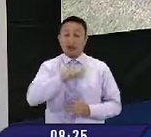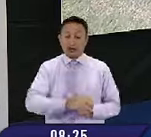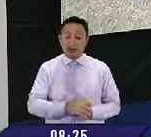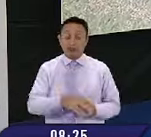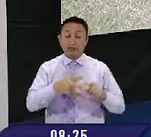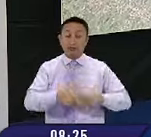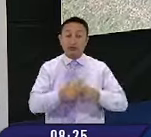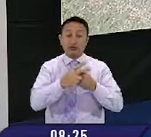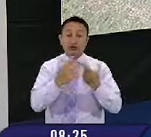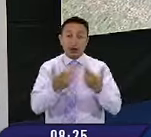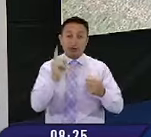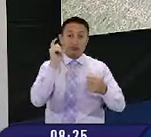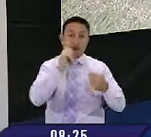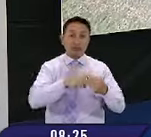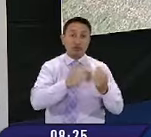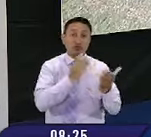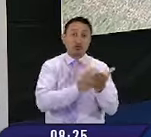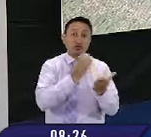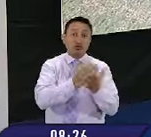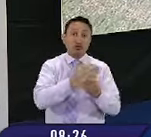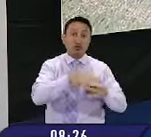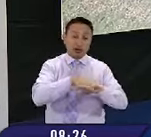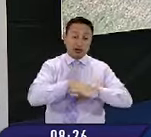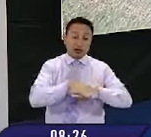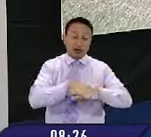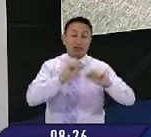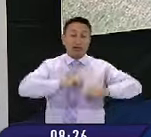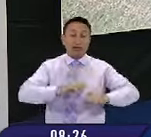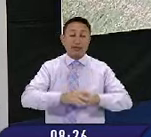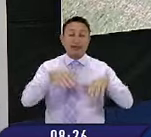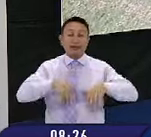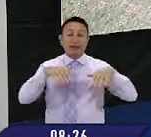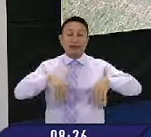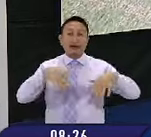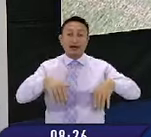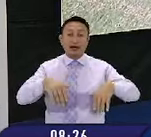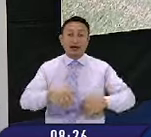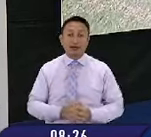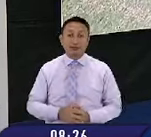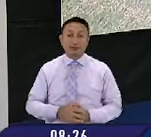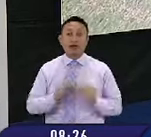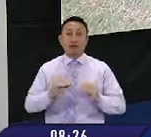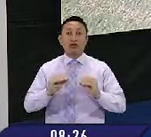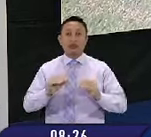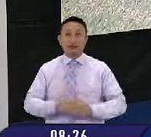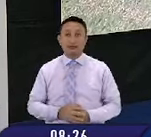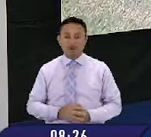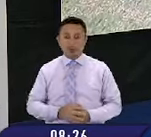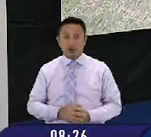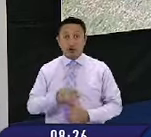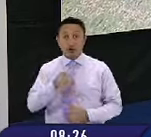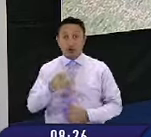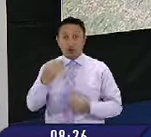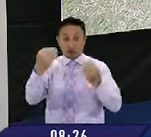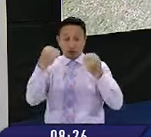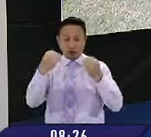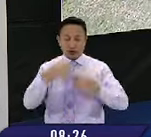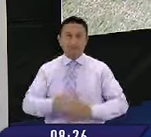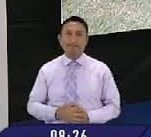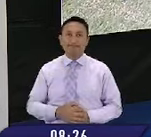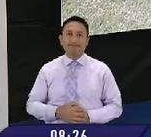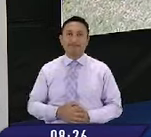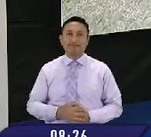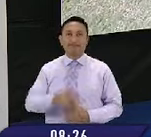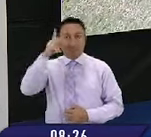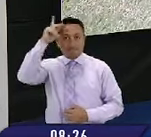inició las inscripciones para el curso básico de adiestramiento canino. Soy lo que tú me enseñas. Así que mi